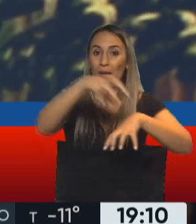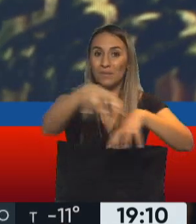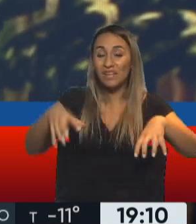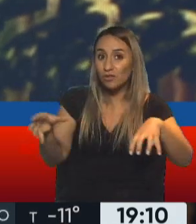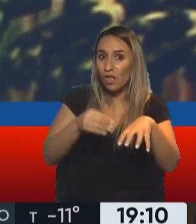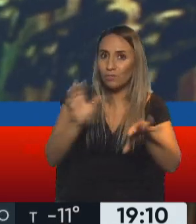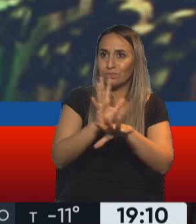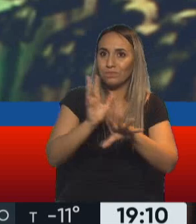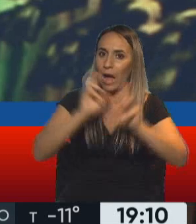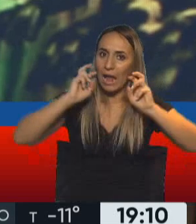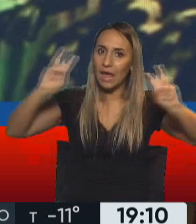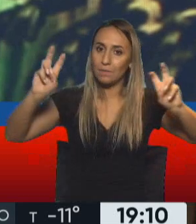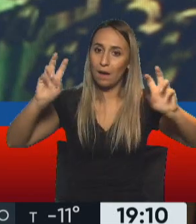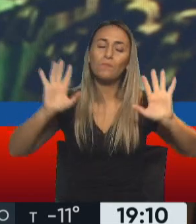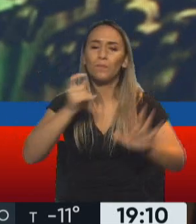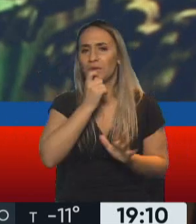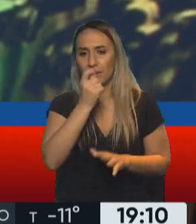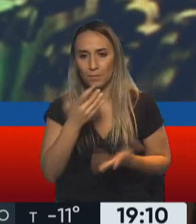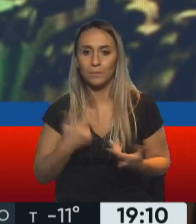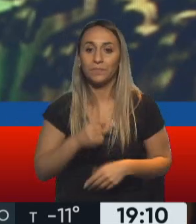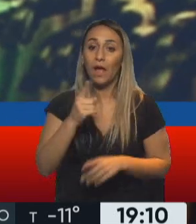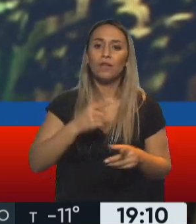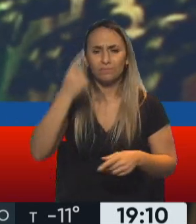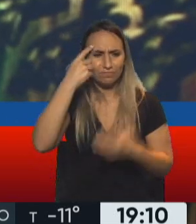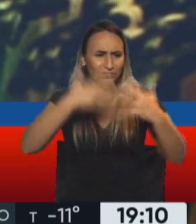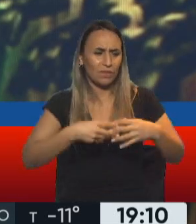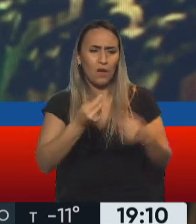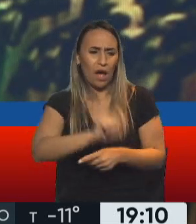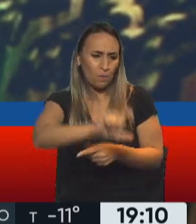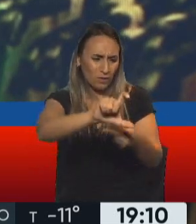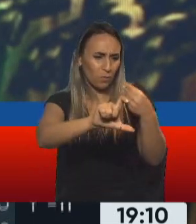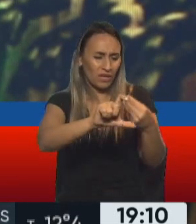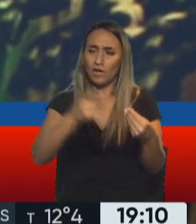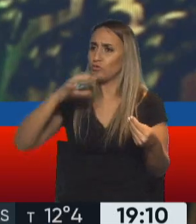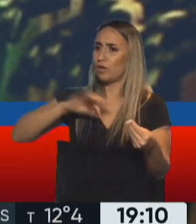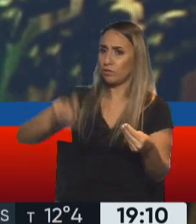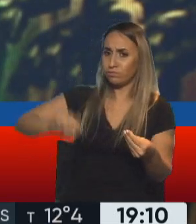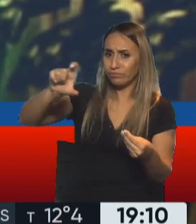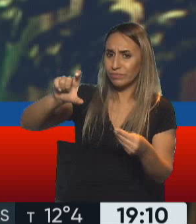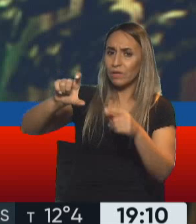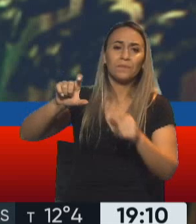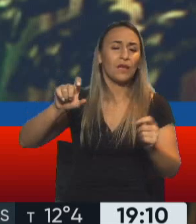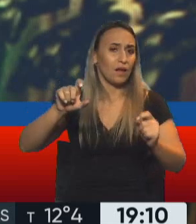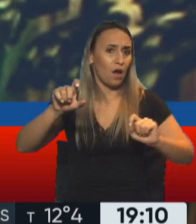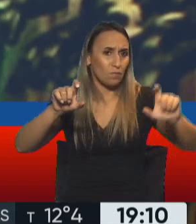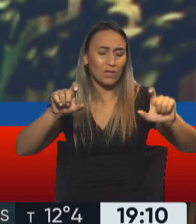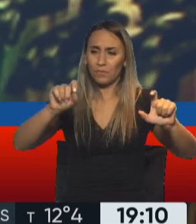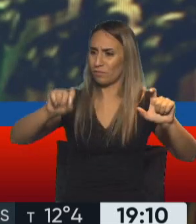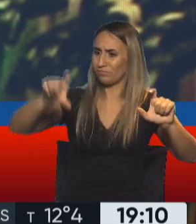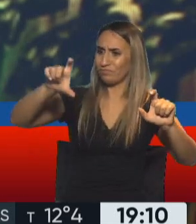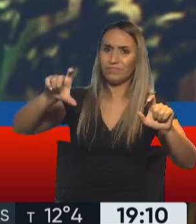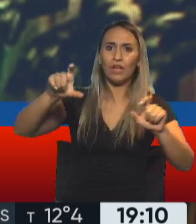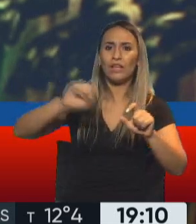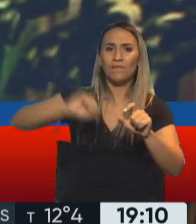un lado uno puede decir, che, pero ¿por qué están aumentando? Si los salarios, si bien aumentaron, siguen por detrás de la inflación, de hecho que en términos reales muestran